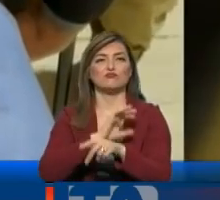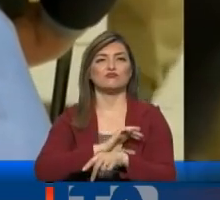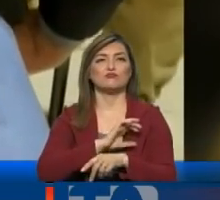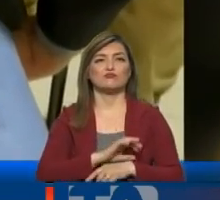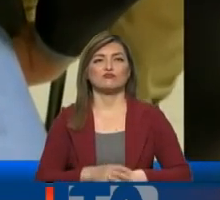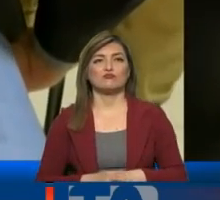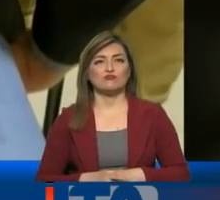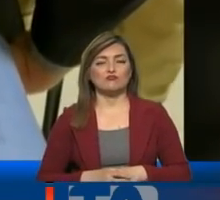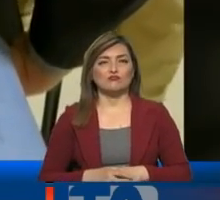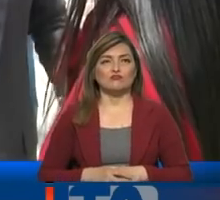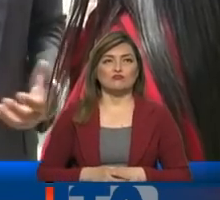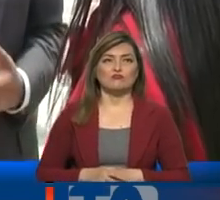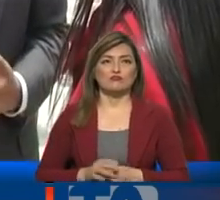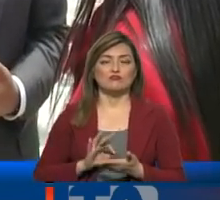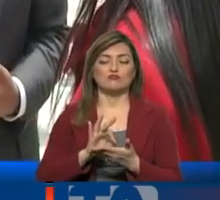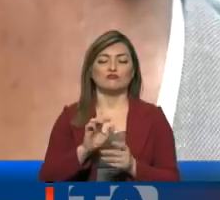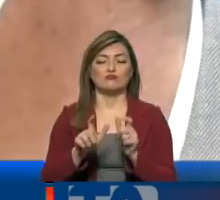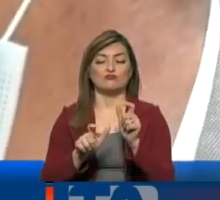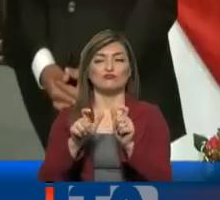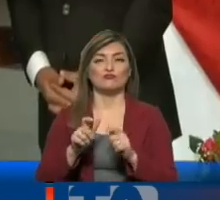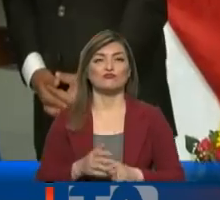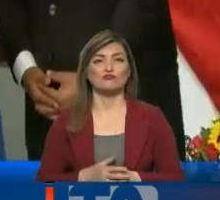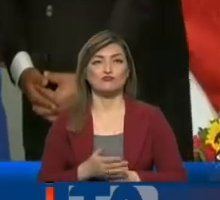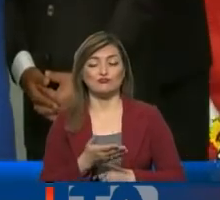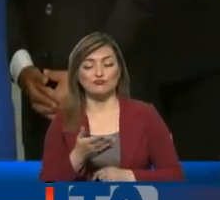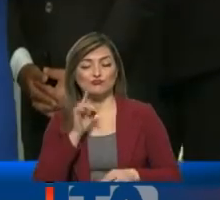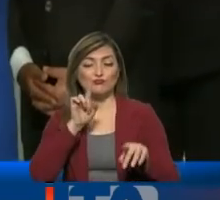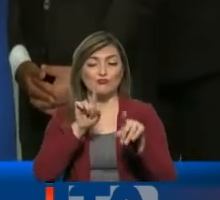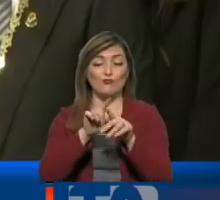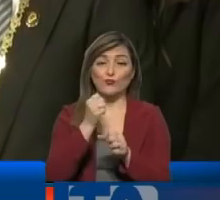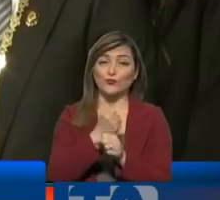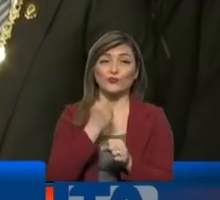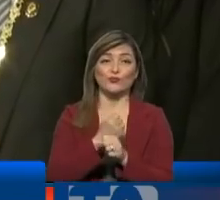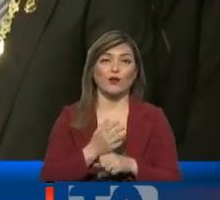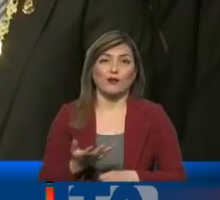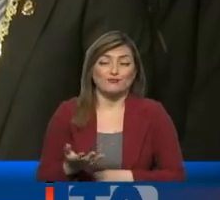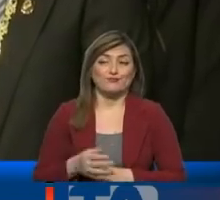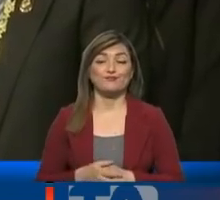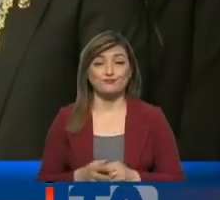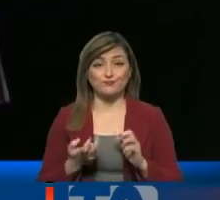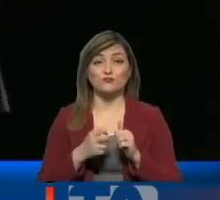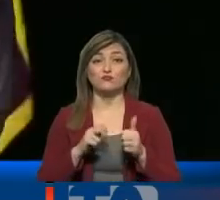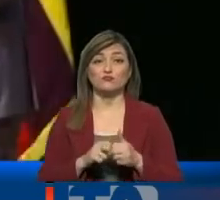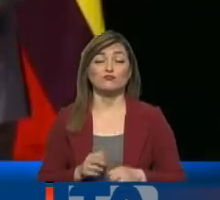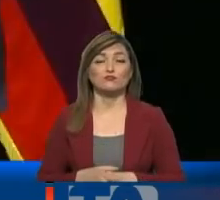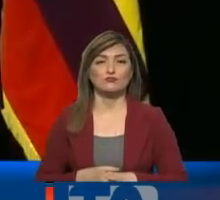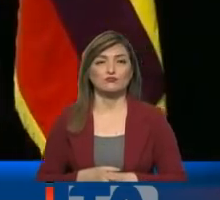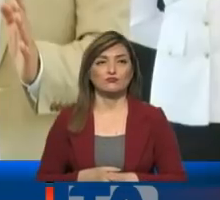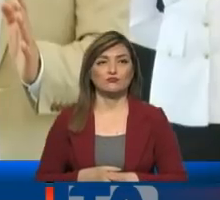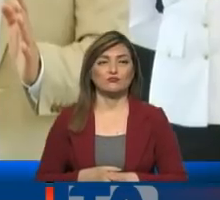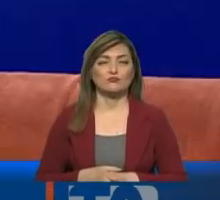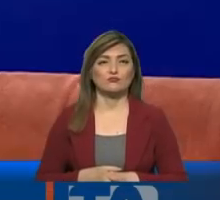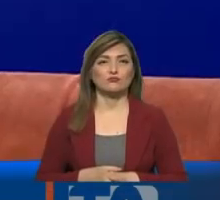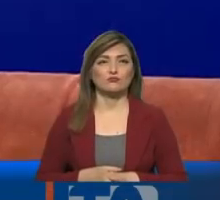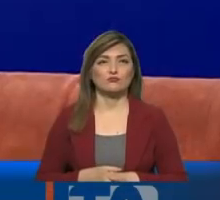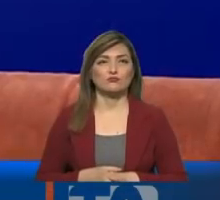Metropolitano representa a todos los ciudadanos. Si es que ellos no hacen un consenso de trabajo, obviamente tendremos problemas. Pero creo